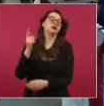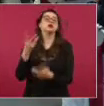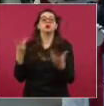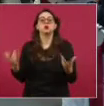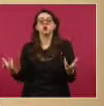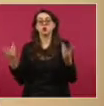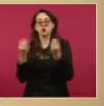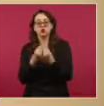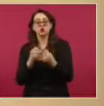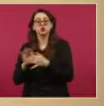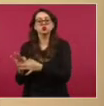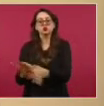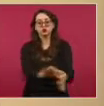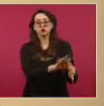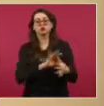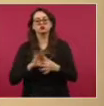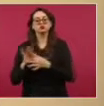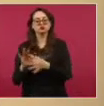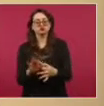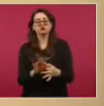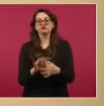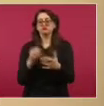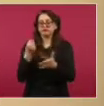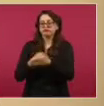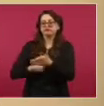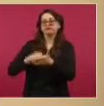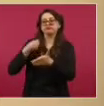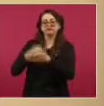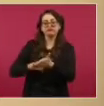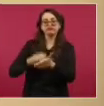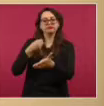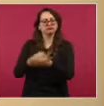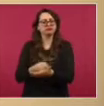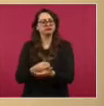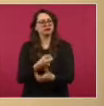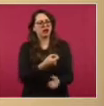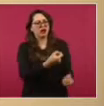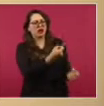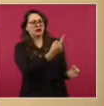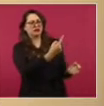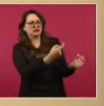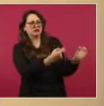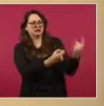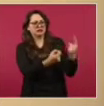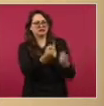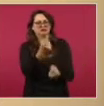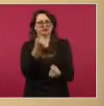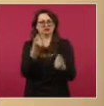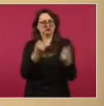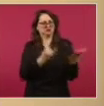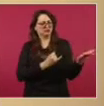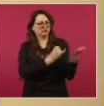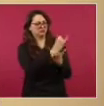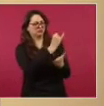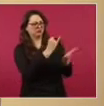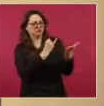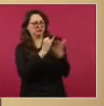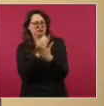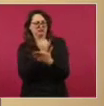unidad algunas de las pretendidas distorsiones que buscan inducir singulares tomas de decisión diseñadas desde el